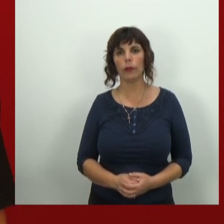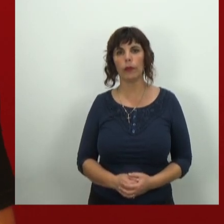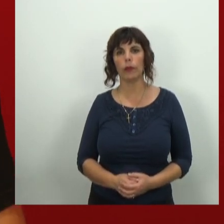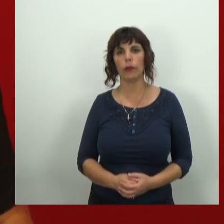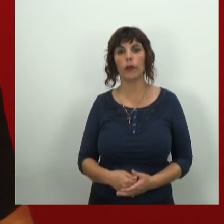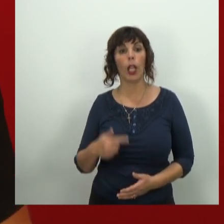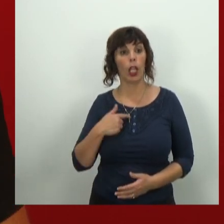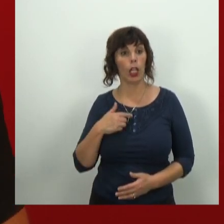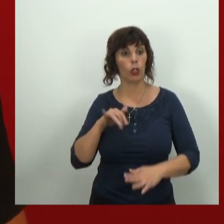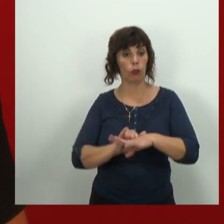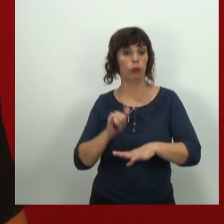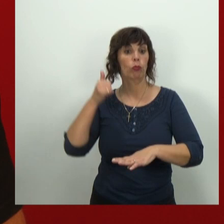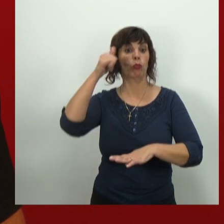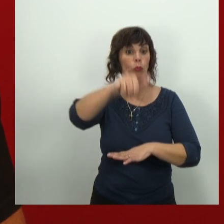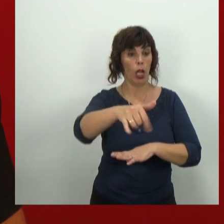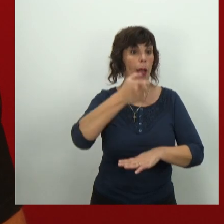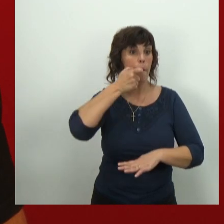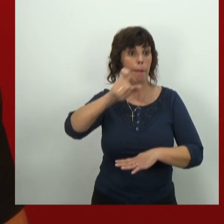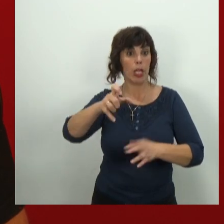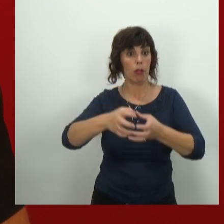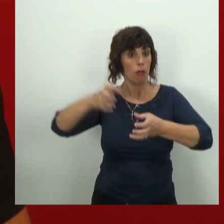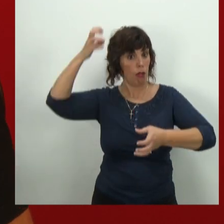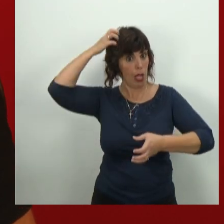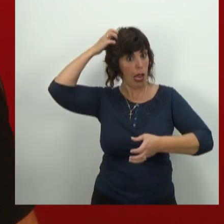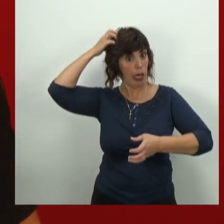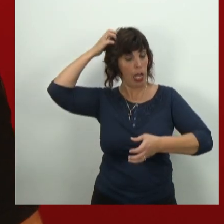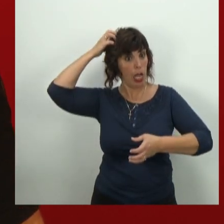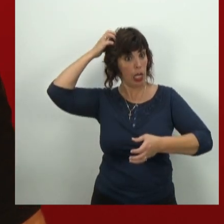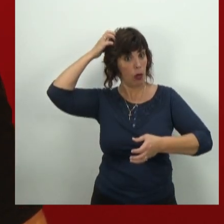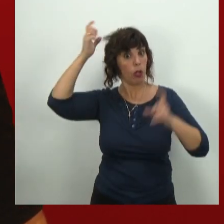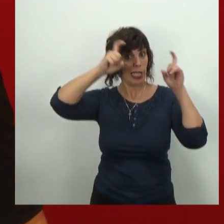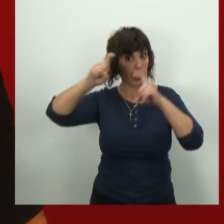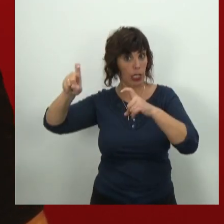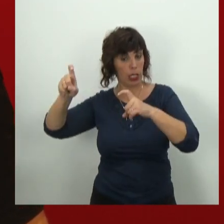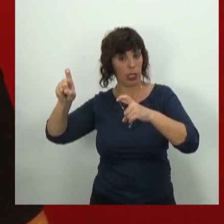Y yo te reenvío esos versículos junto con esta enseñanza